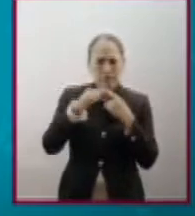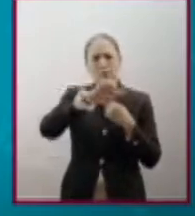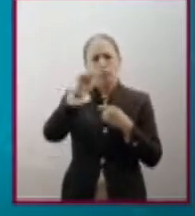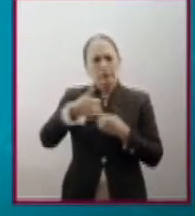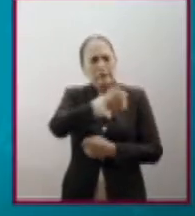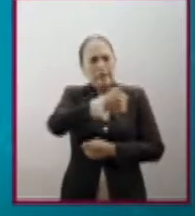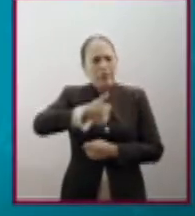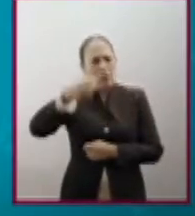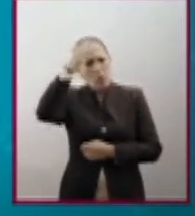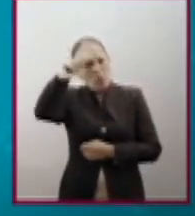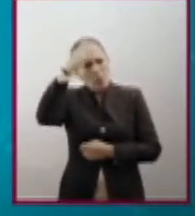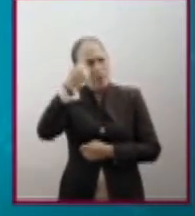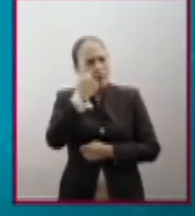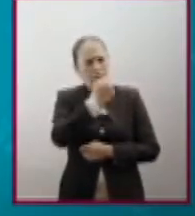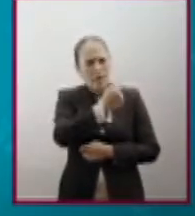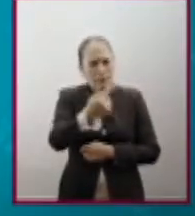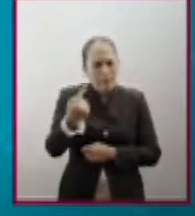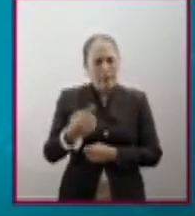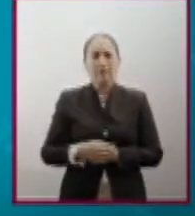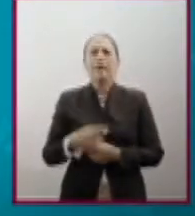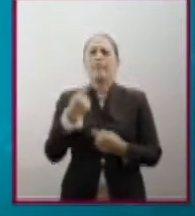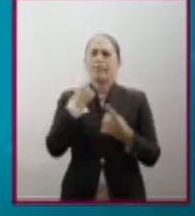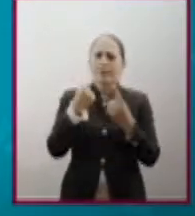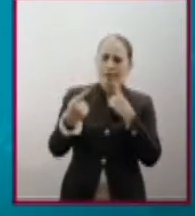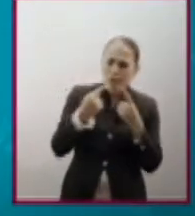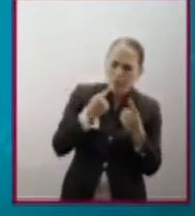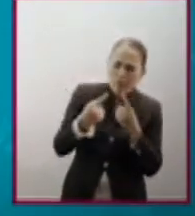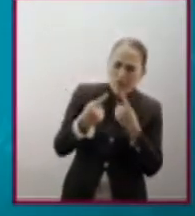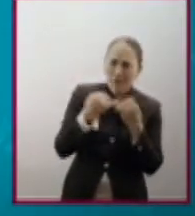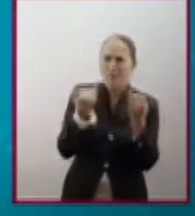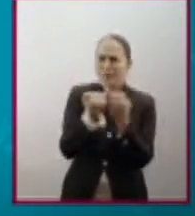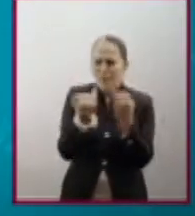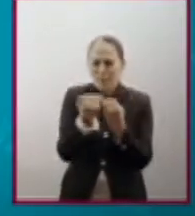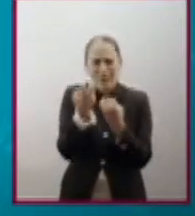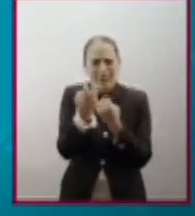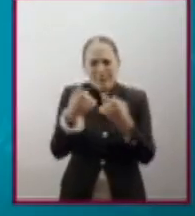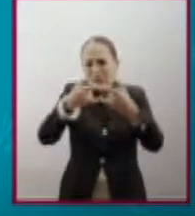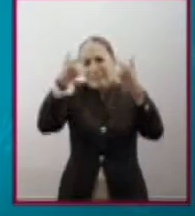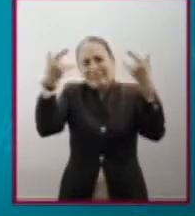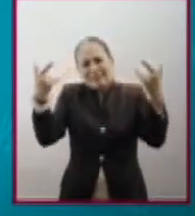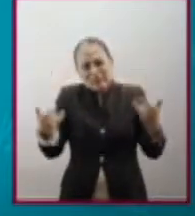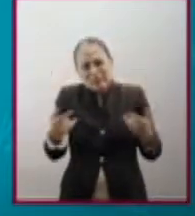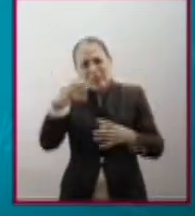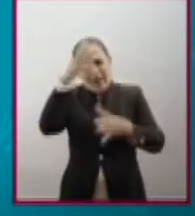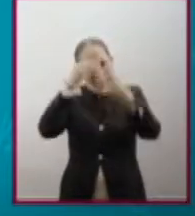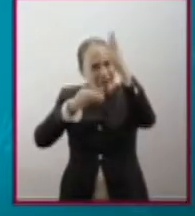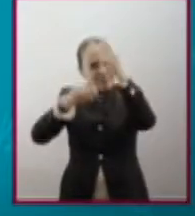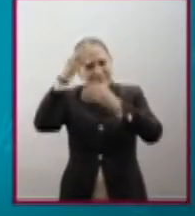opiniones. Dialogando, también se hace historia.